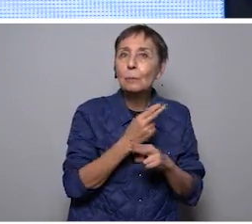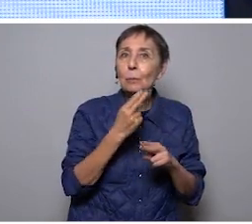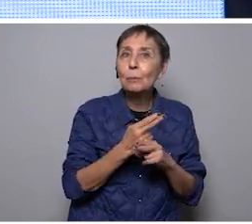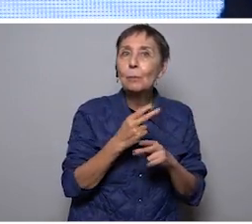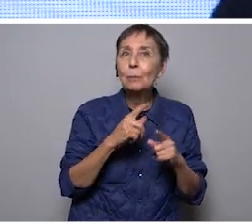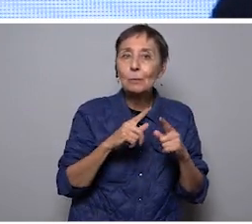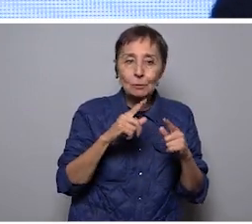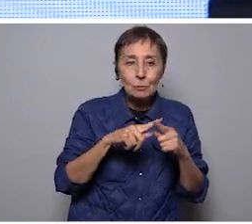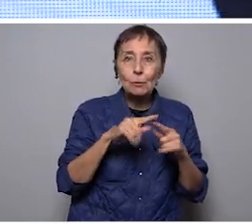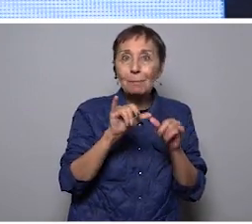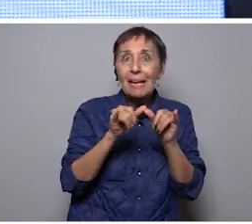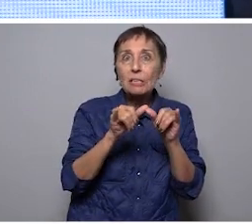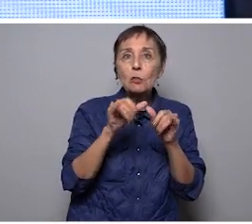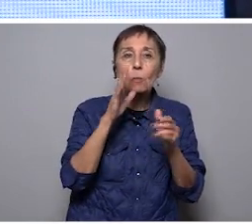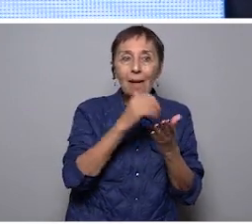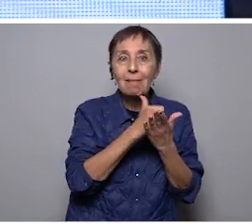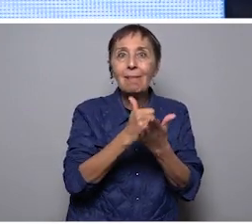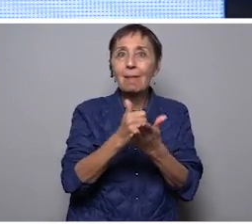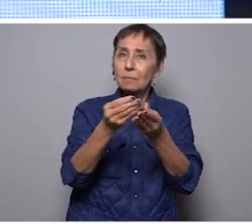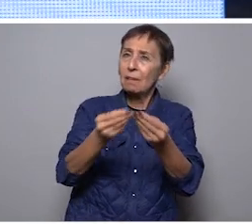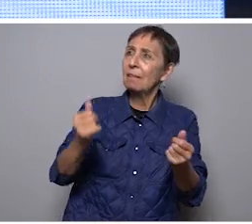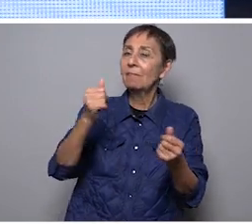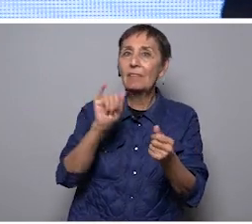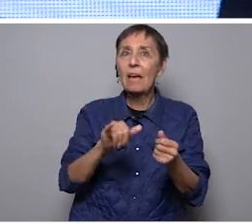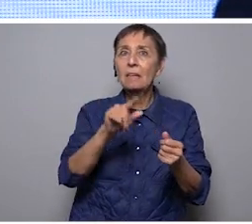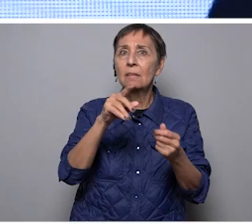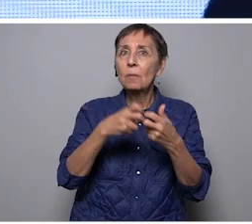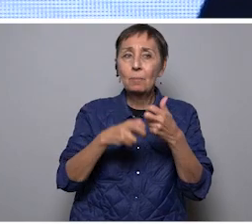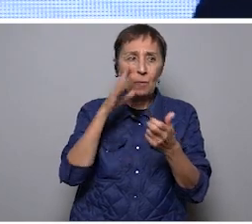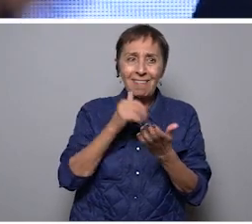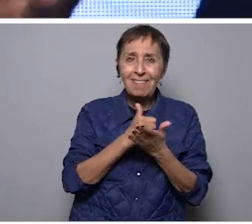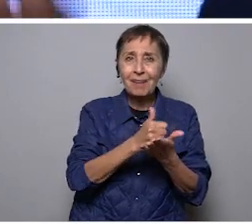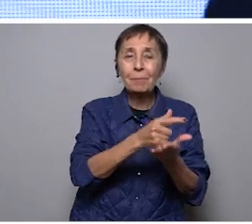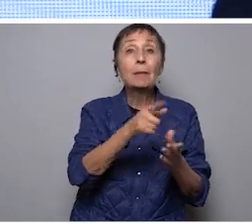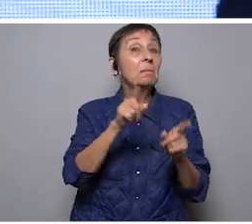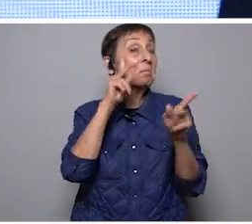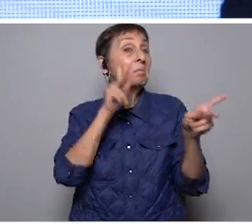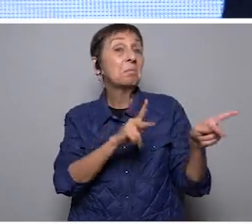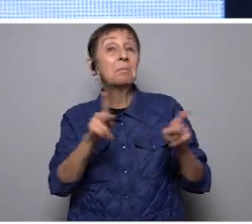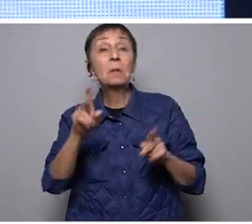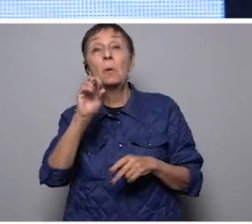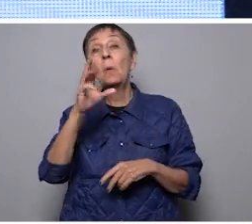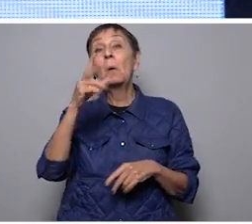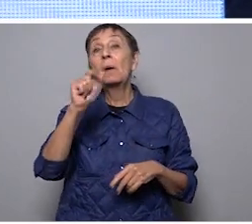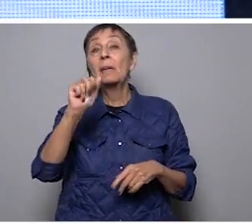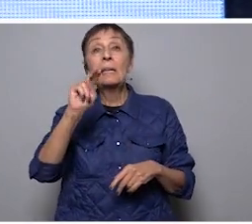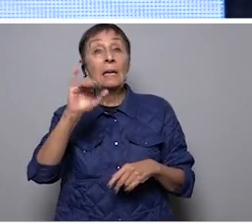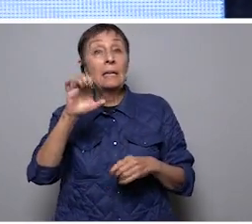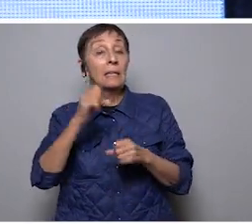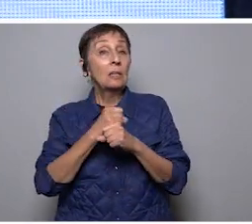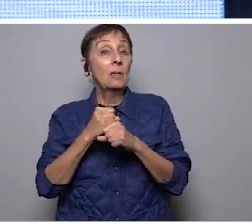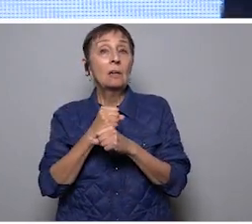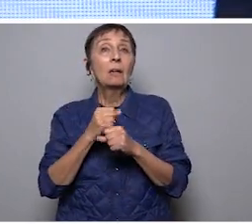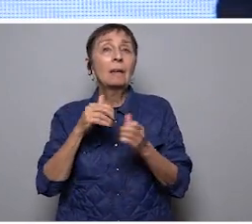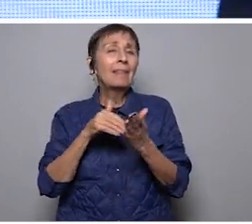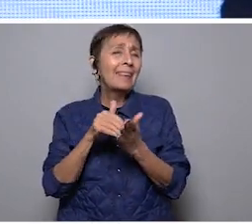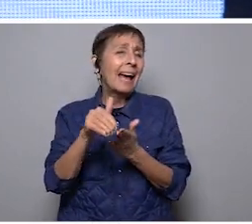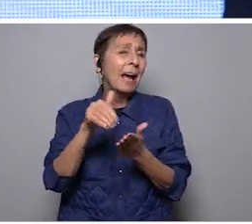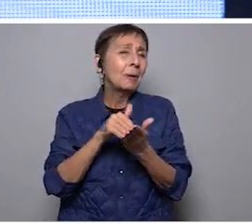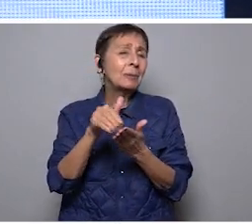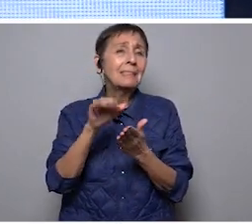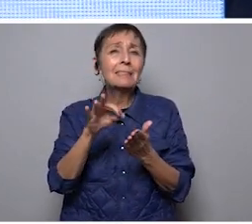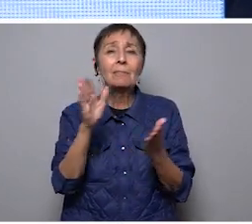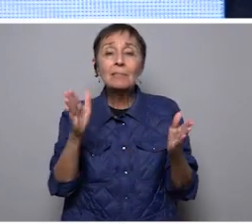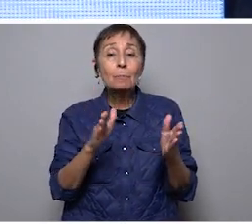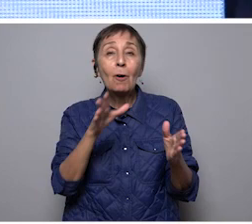yo me imagino ese tipo de cosas Como por ejemplo también en café orgánico Son miles de pequeñas parcelas que hay que revisar cada uno de